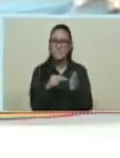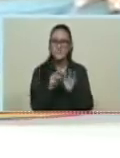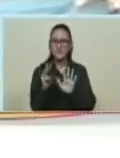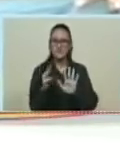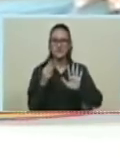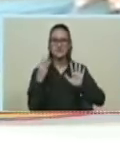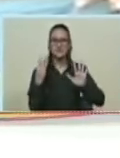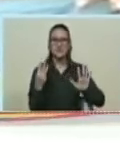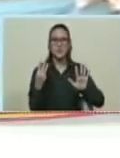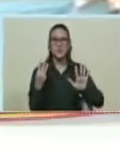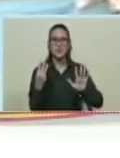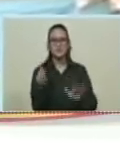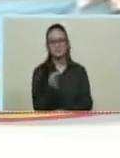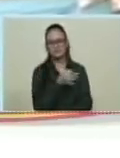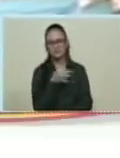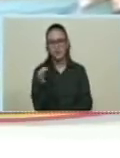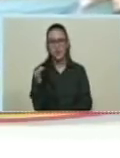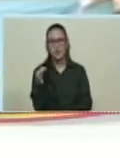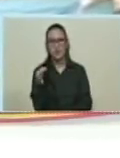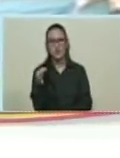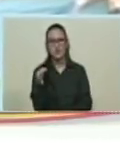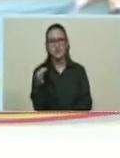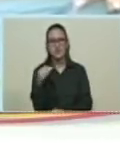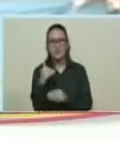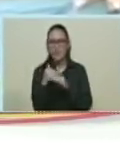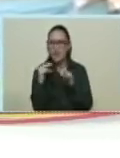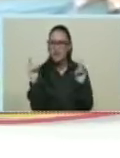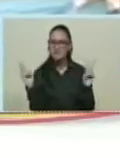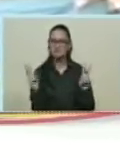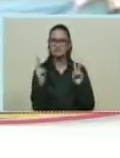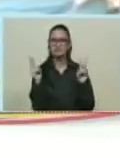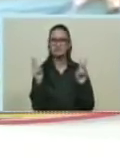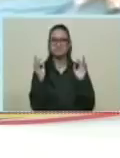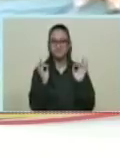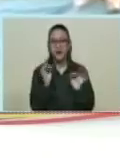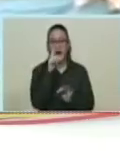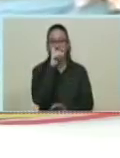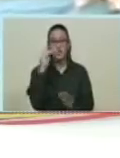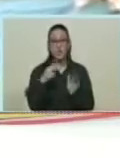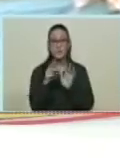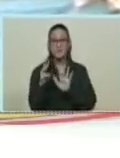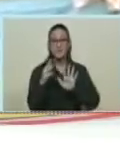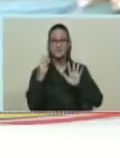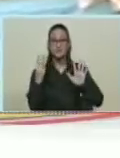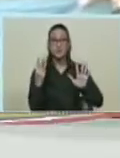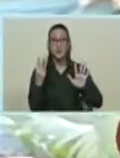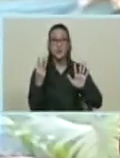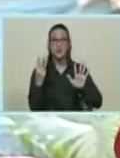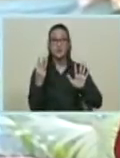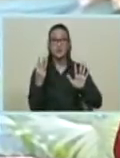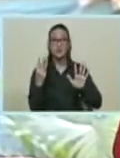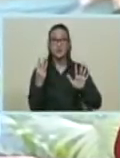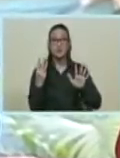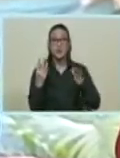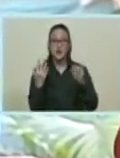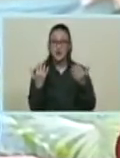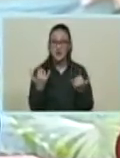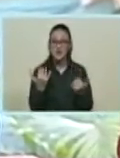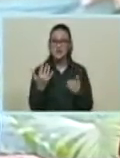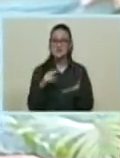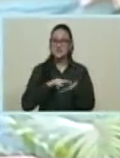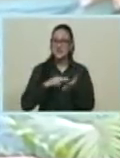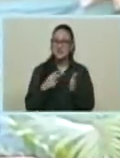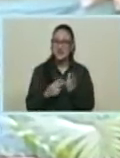2018 venturoso, victorioso. El año 2018 es el año en que nos vamos a jugar el futuro